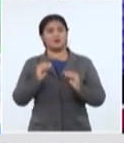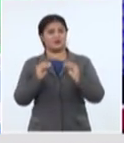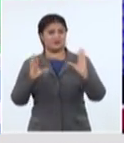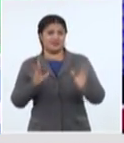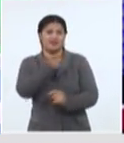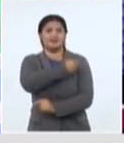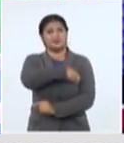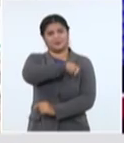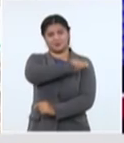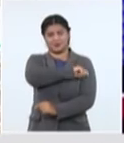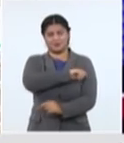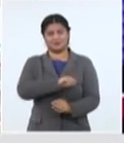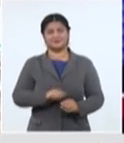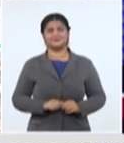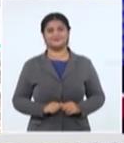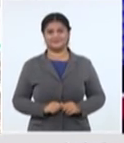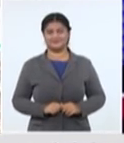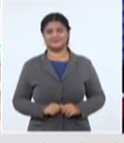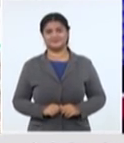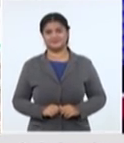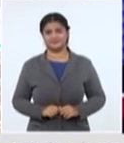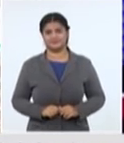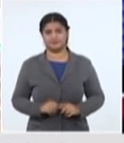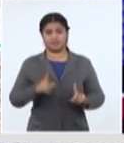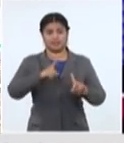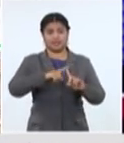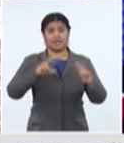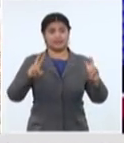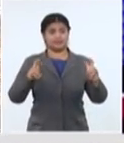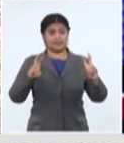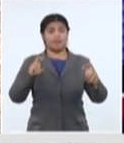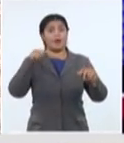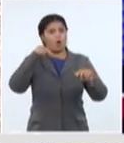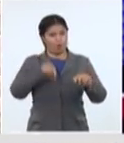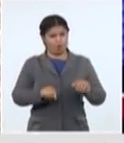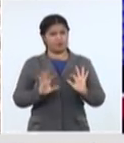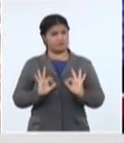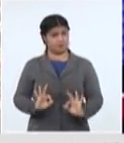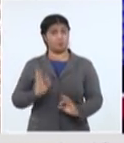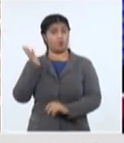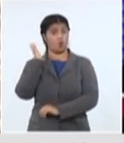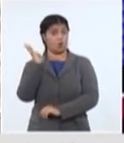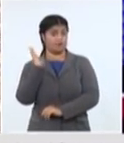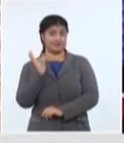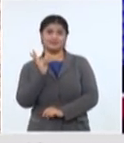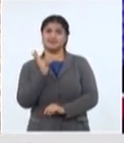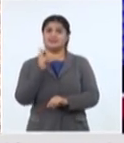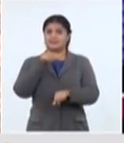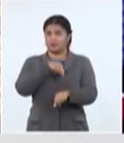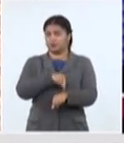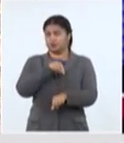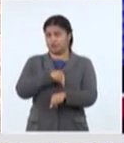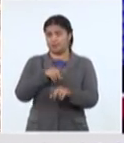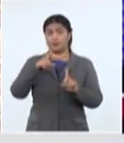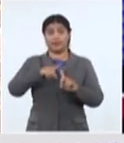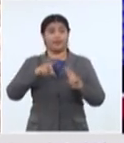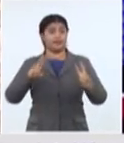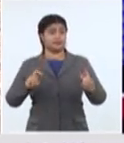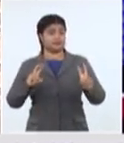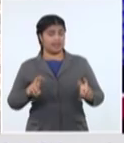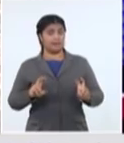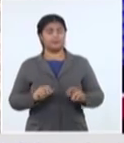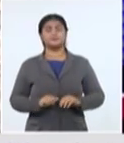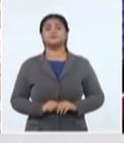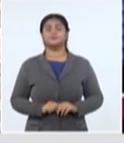¿Cómo ha impactado, doctora? Y es el tema que nos ocupa en el día de hoy durante nuestra emisión. ¿Cómo ha impactado la